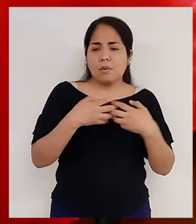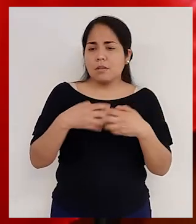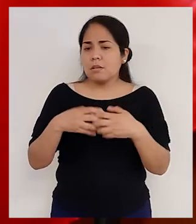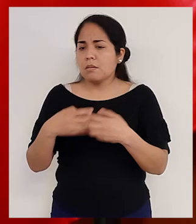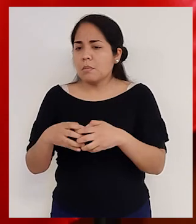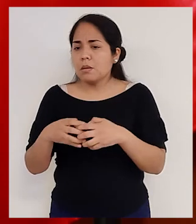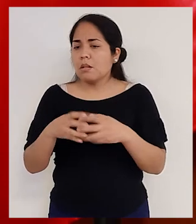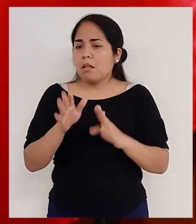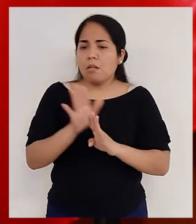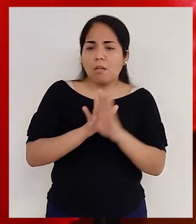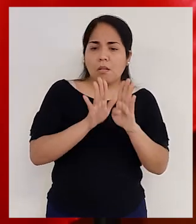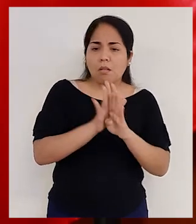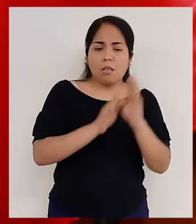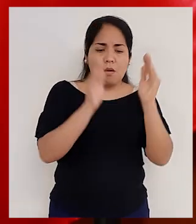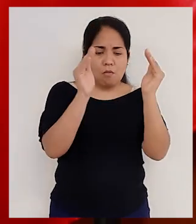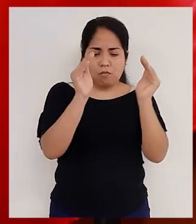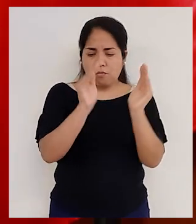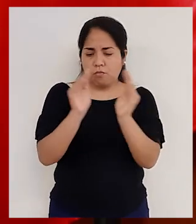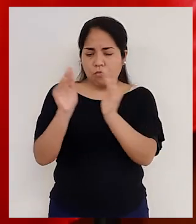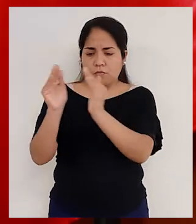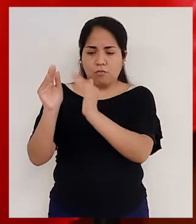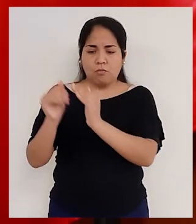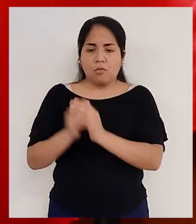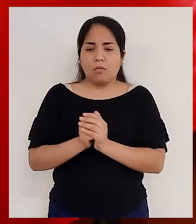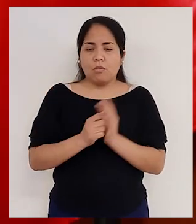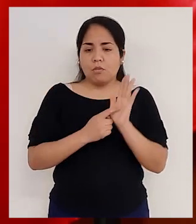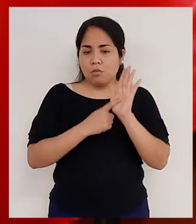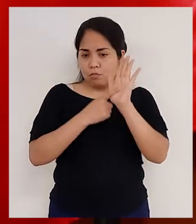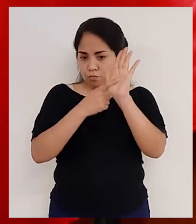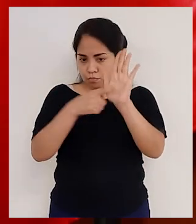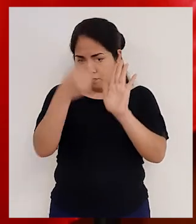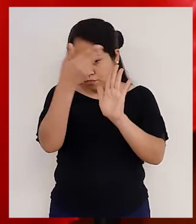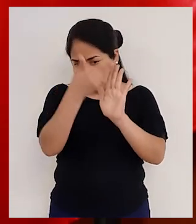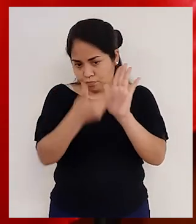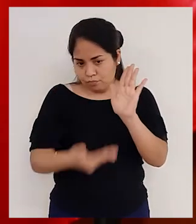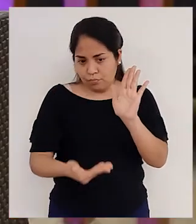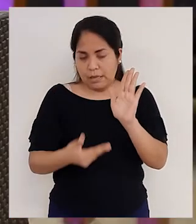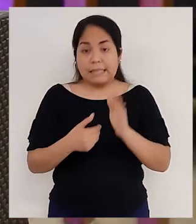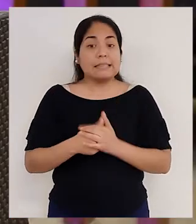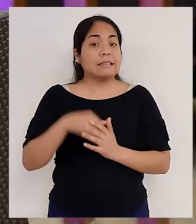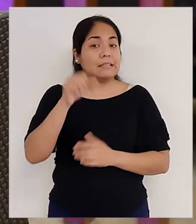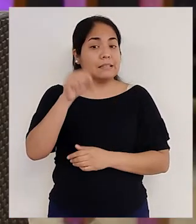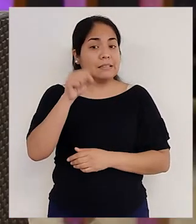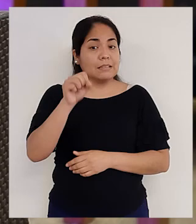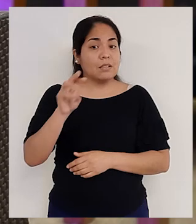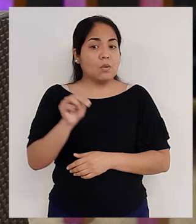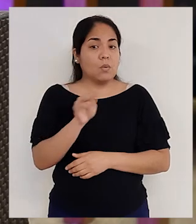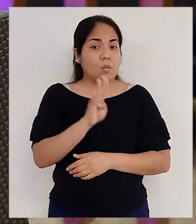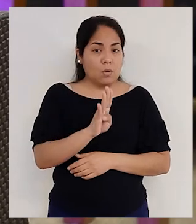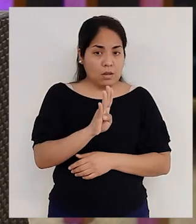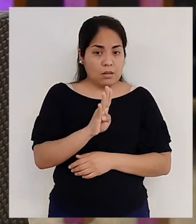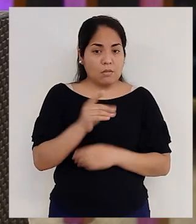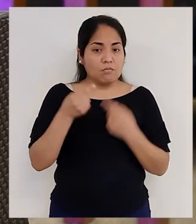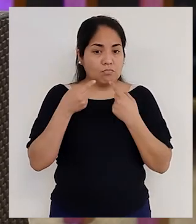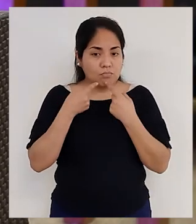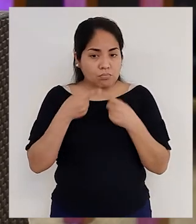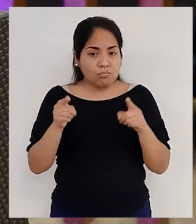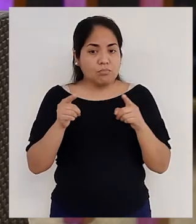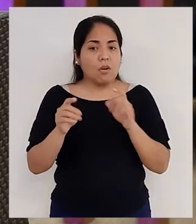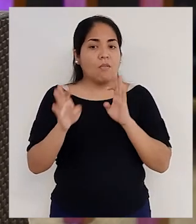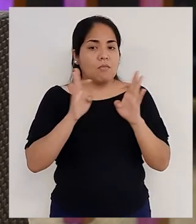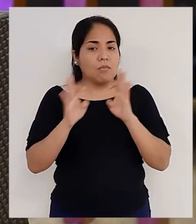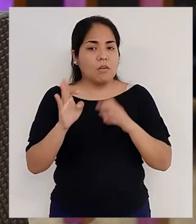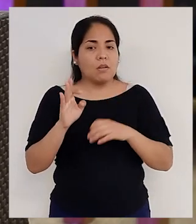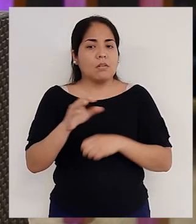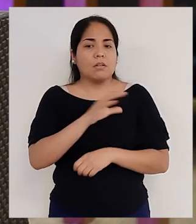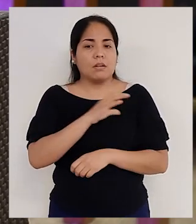los emprendimientos de personas con discapacidad y ordenarlo y de repente esto nos ayudaría? Existe, a través de las redes sociales también lo pueden